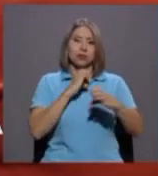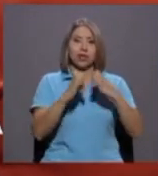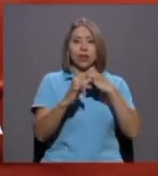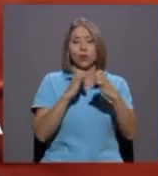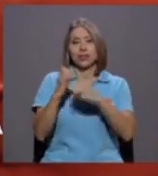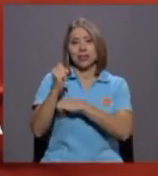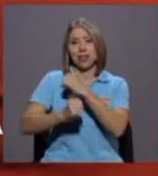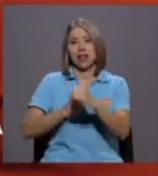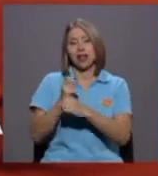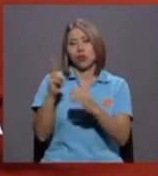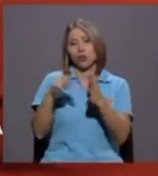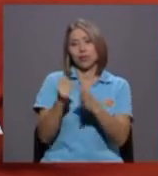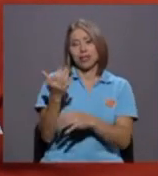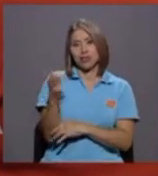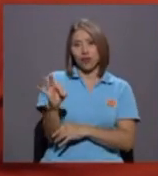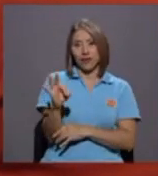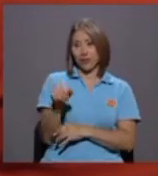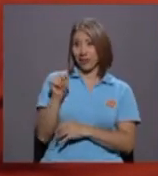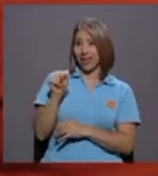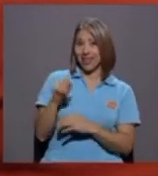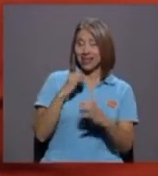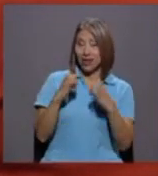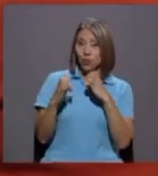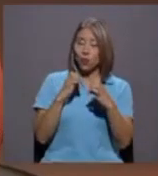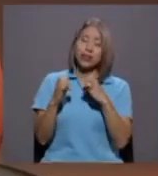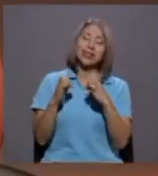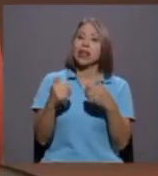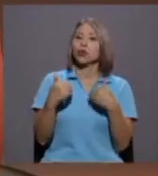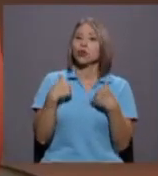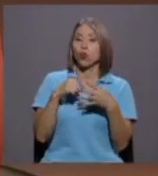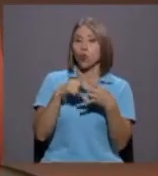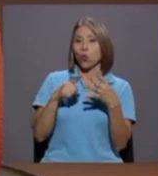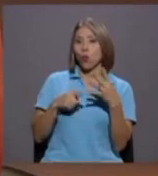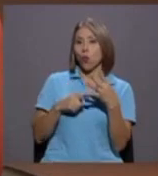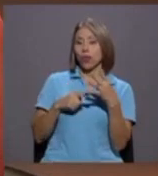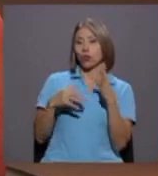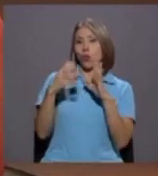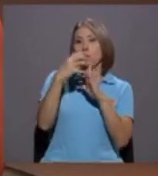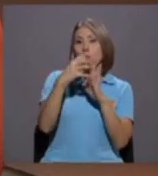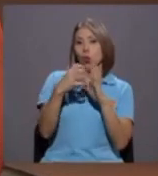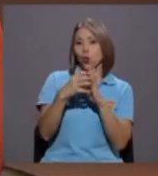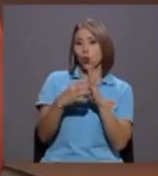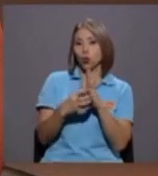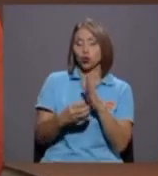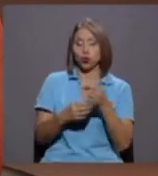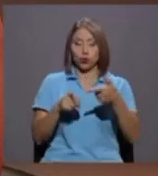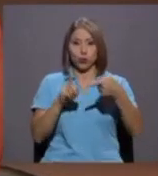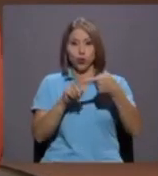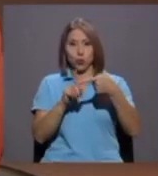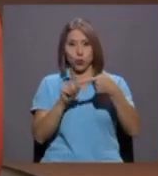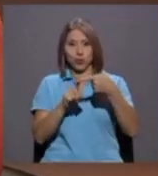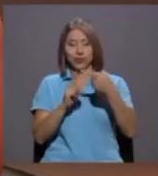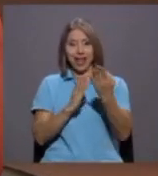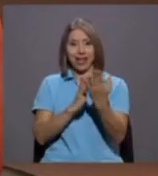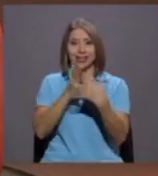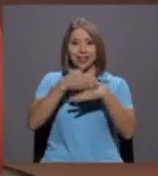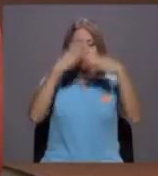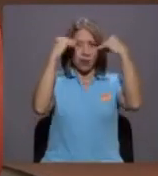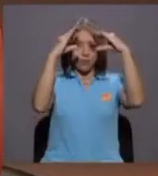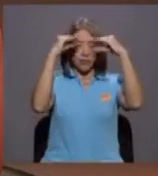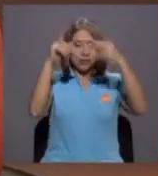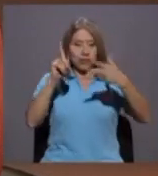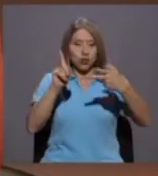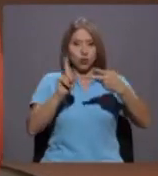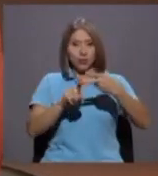2019. Esa encuesta tuvo, digamos, 4 módulos. Uno sobre acceso a la información, uno sobre rendición